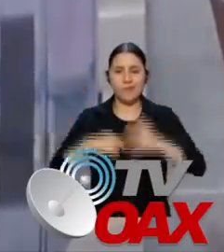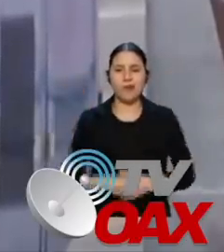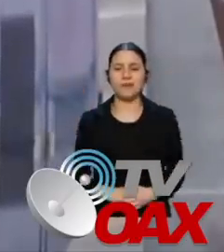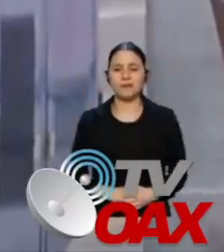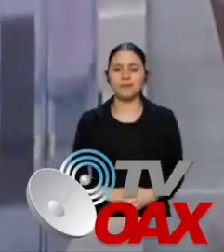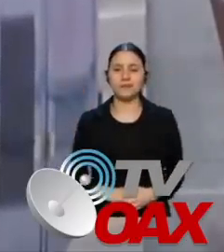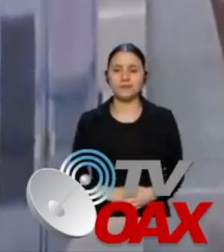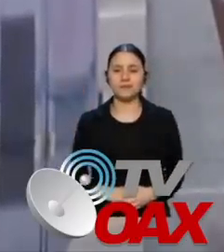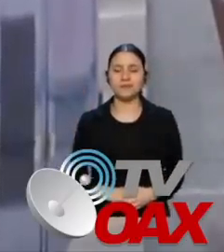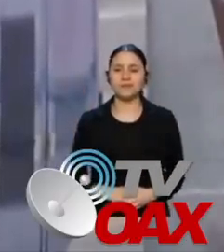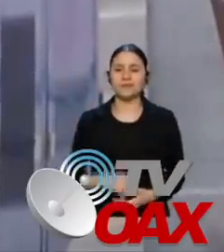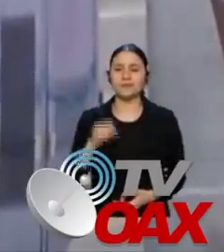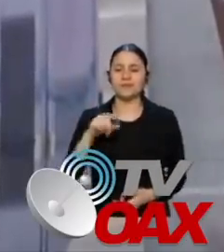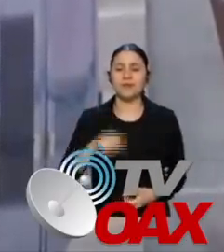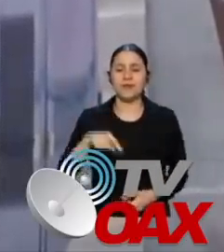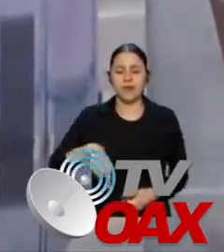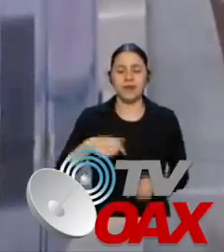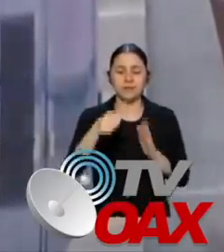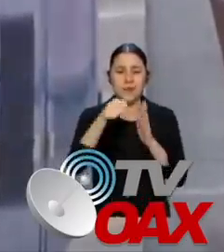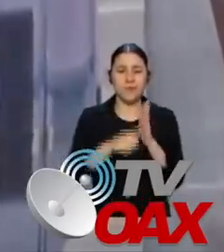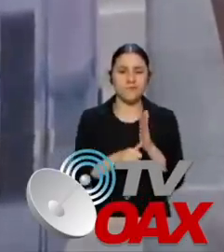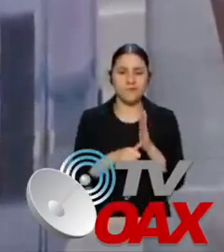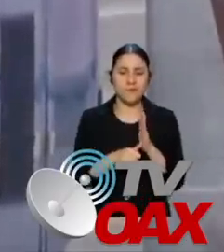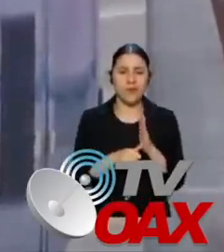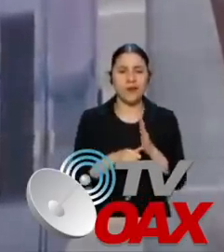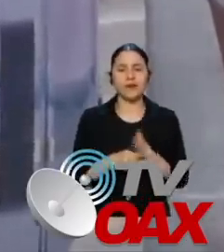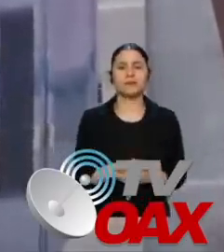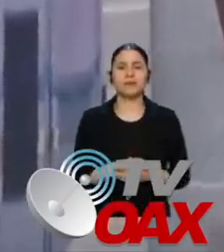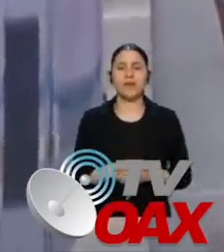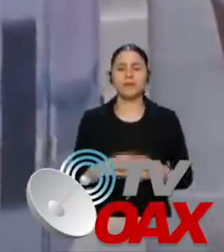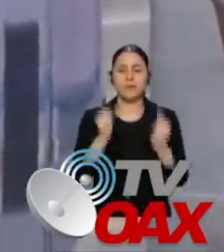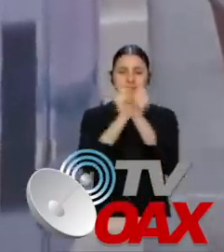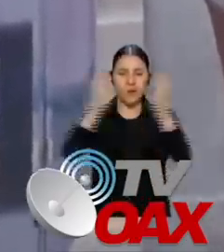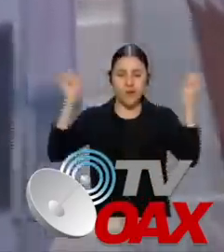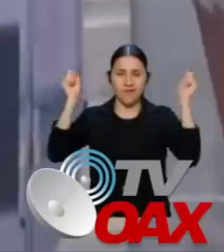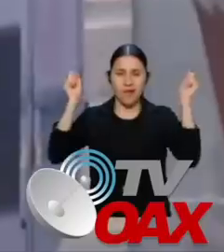en el mes de la patria, ¡que viva México!